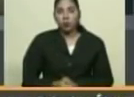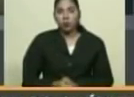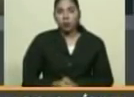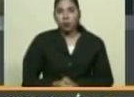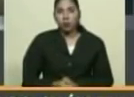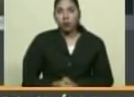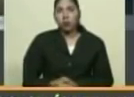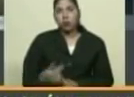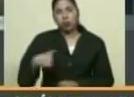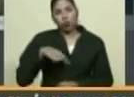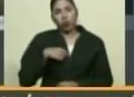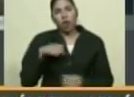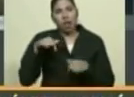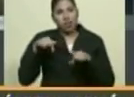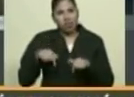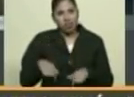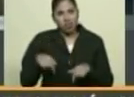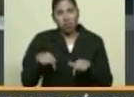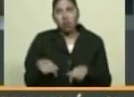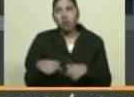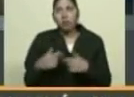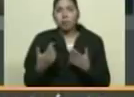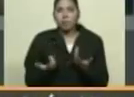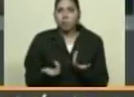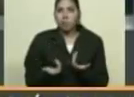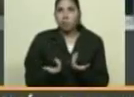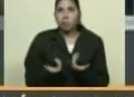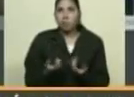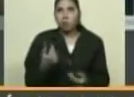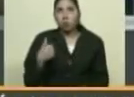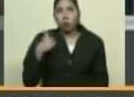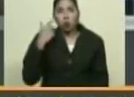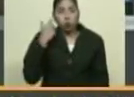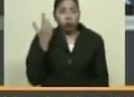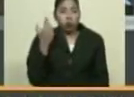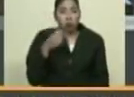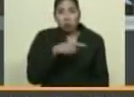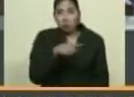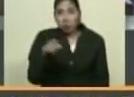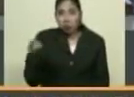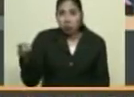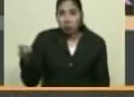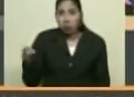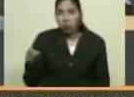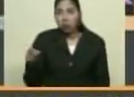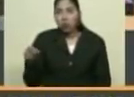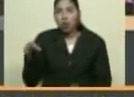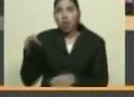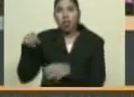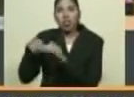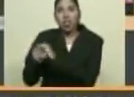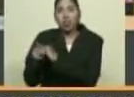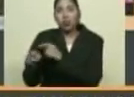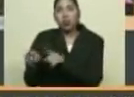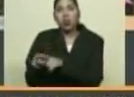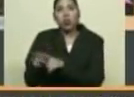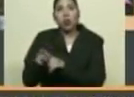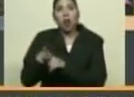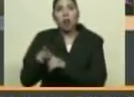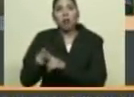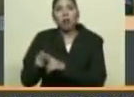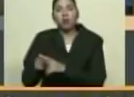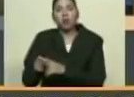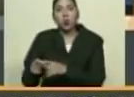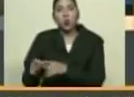Y uno se para aquí, yo no sé si a ustedes les pasa, pero uno se mete ahí donde estuvo el comandante Chávez y uno se carga de energía. Hoy estuvimos